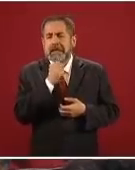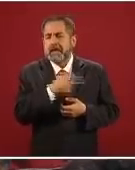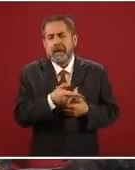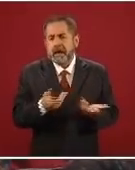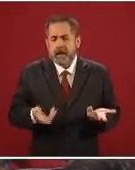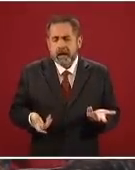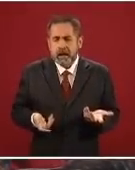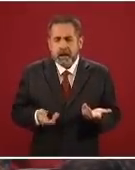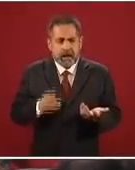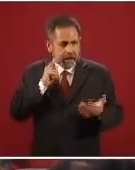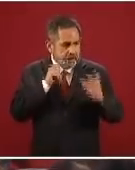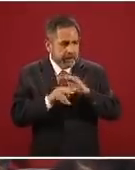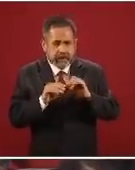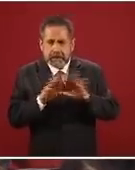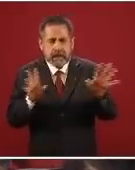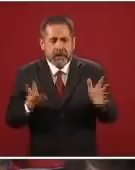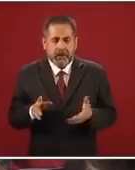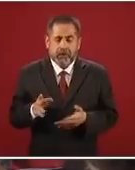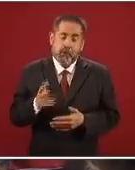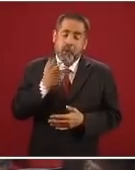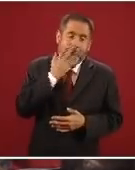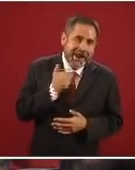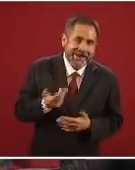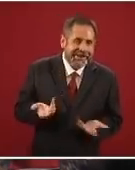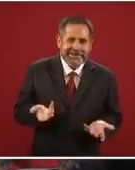no había visibilidad,